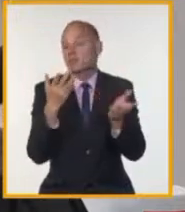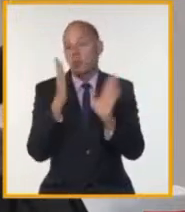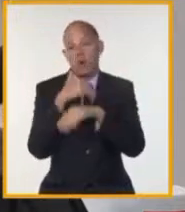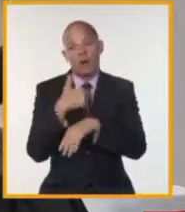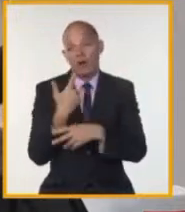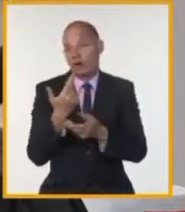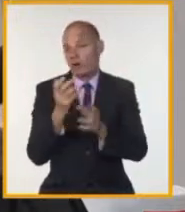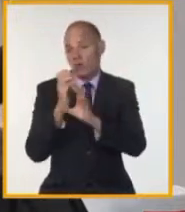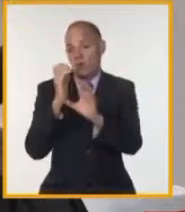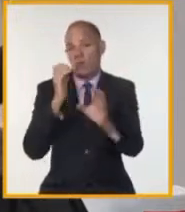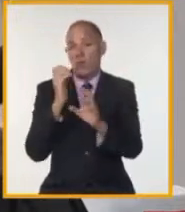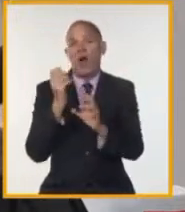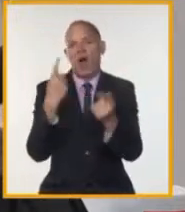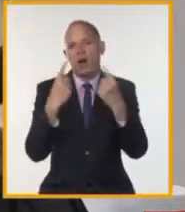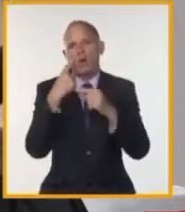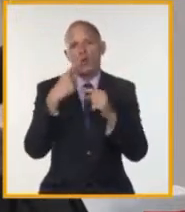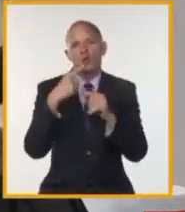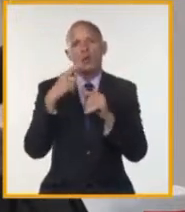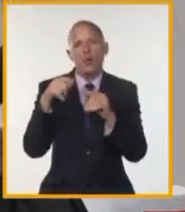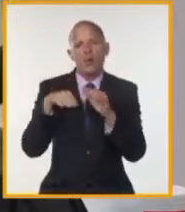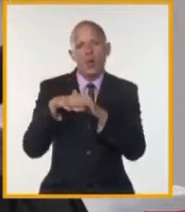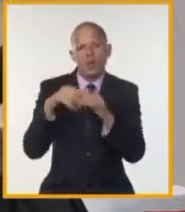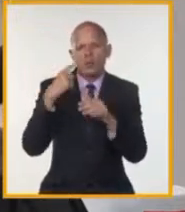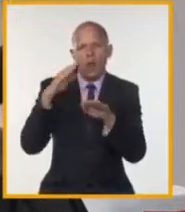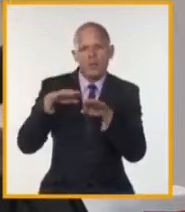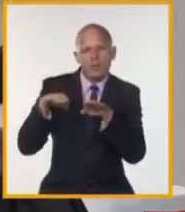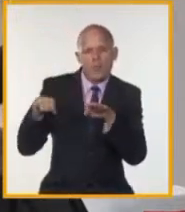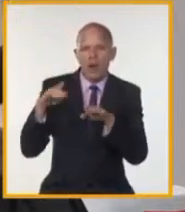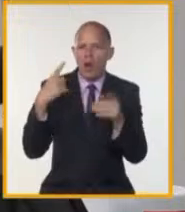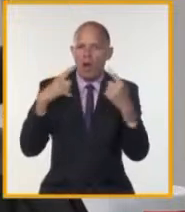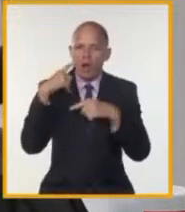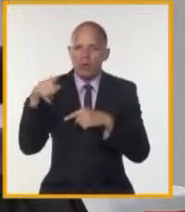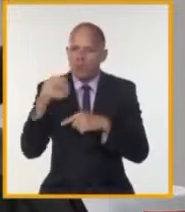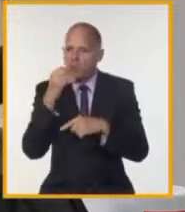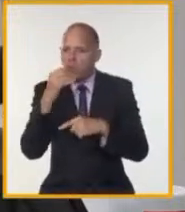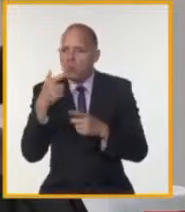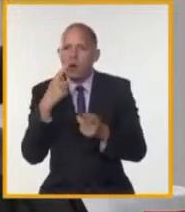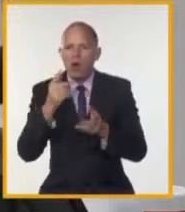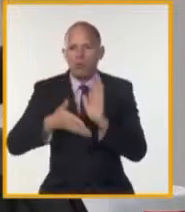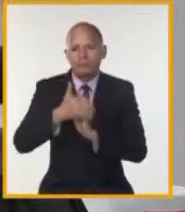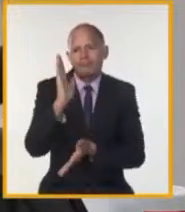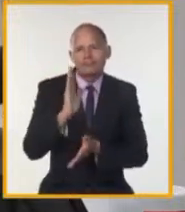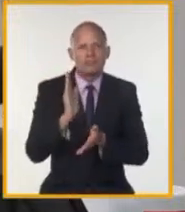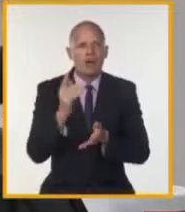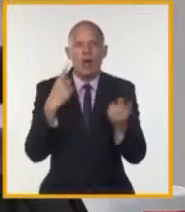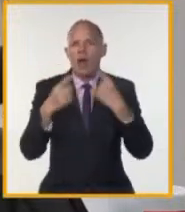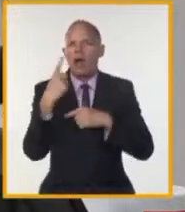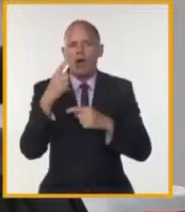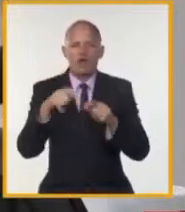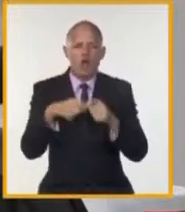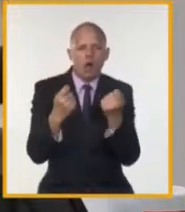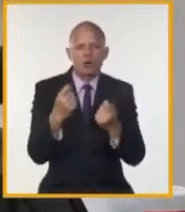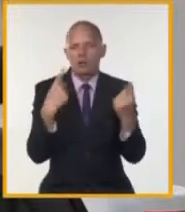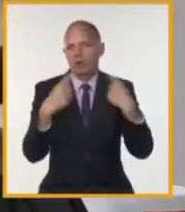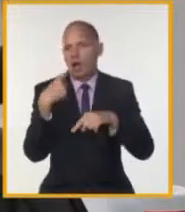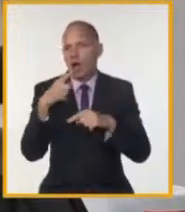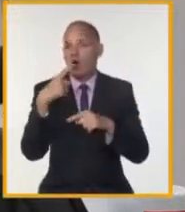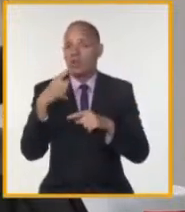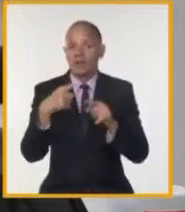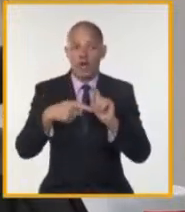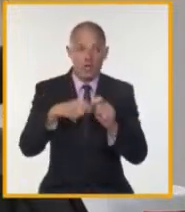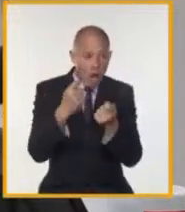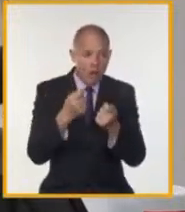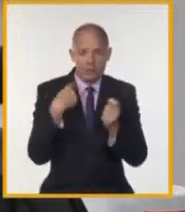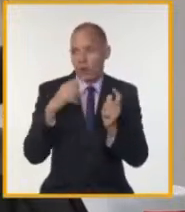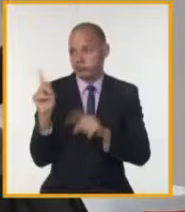grupo de ómnibus de reserva para asegurar los transbordos, la salida de los ómnibus que se nos caen en andén por dificultades técnicas y tener